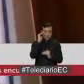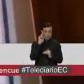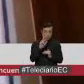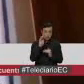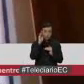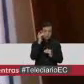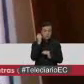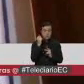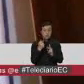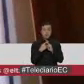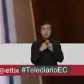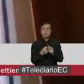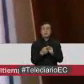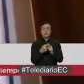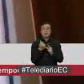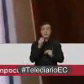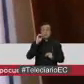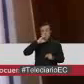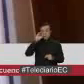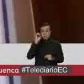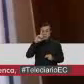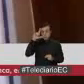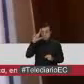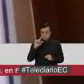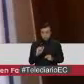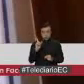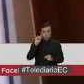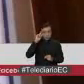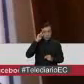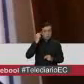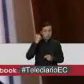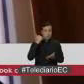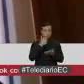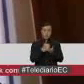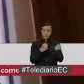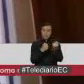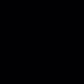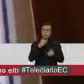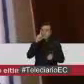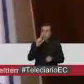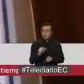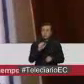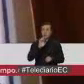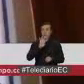un crédito de una tasa preferencial subsidiada por el Estado del